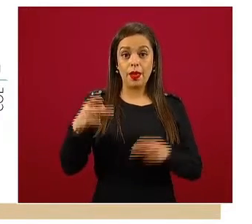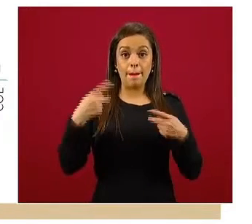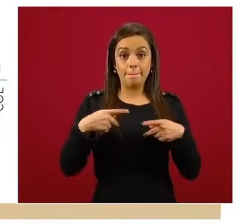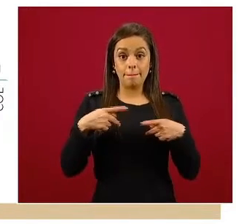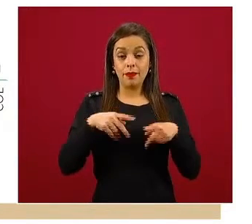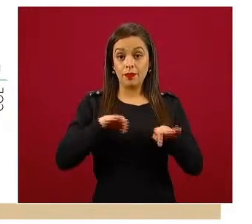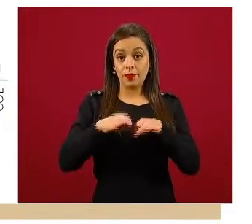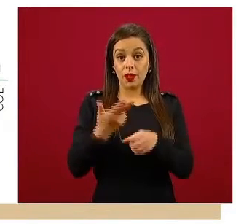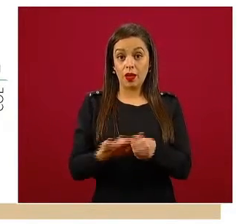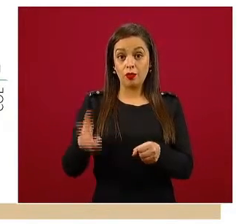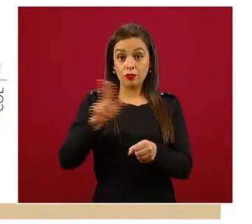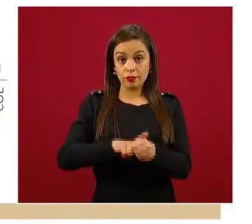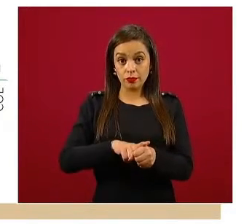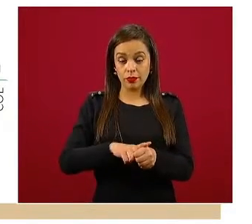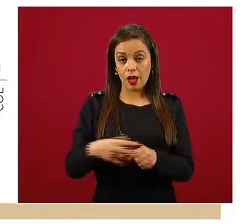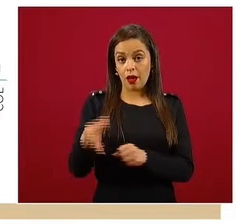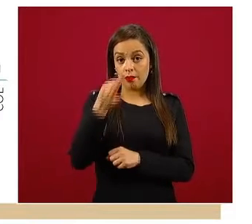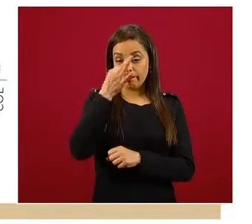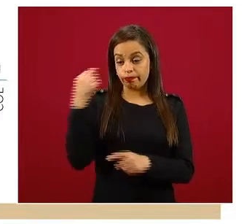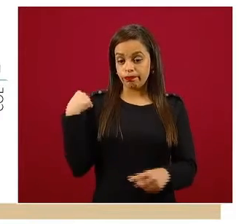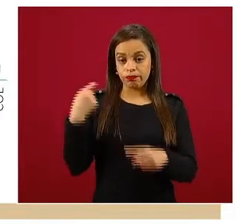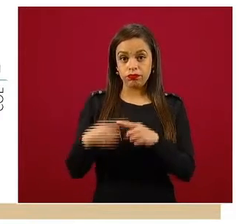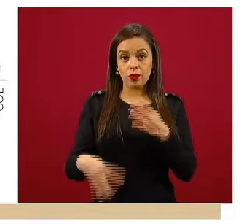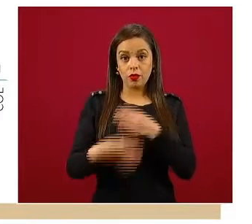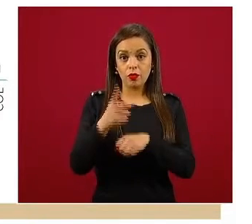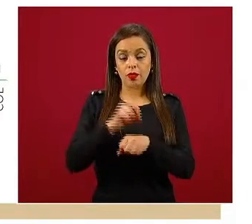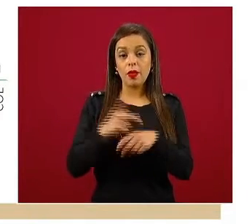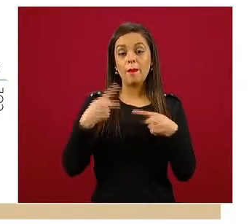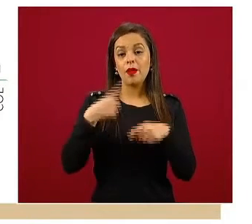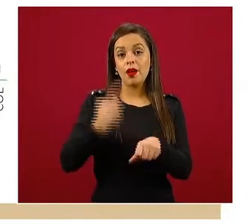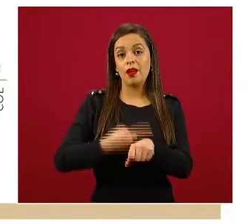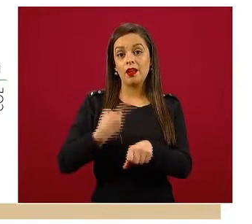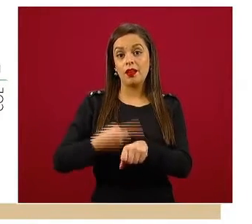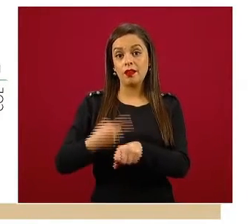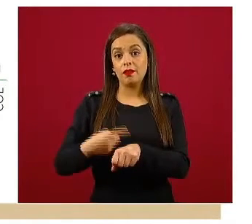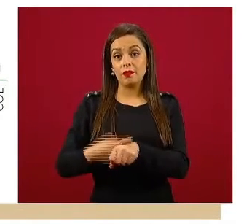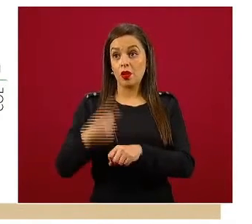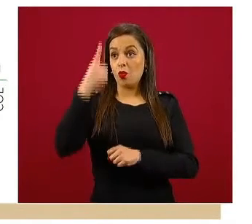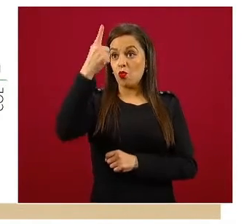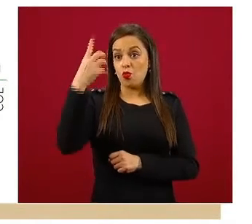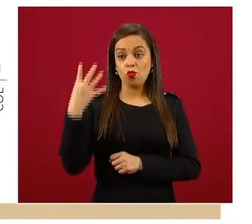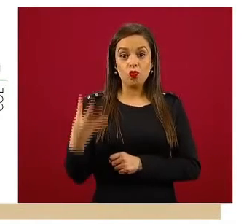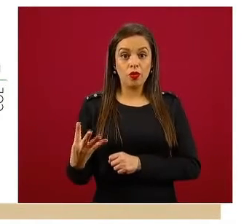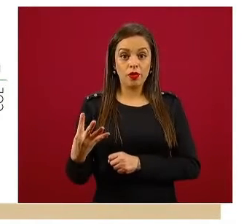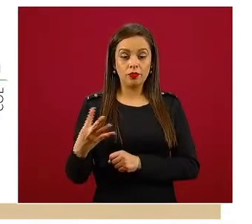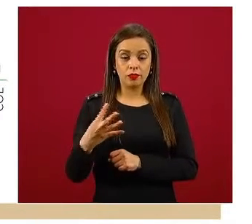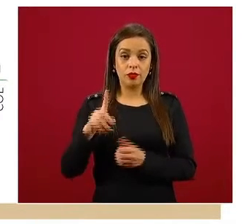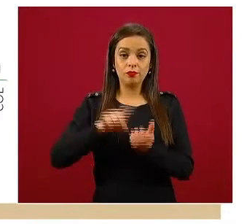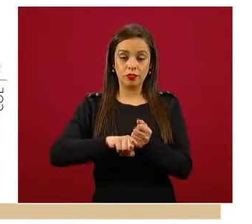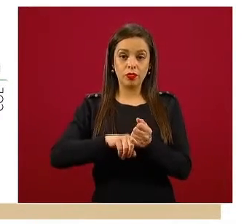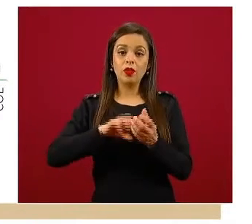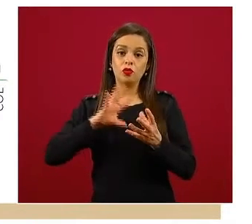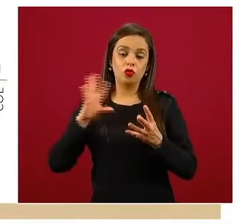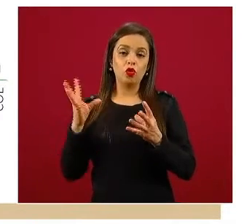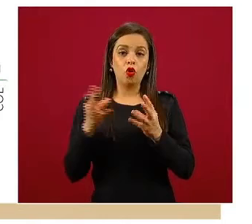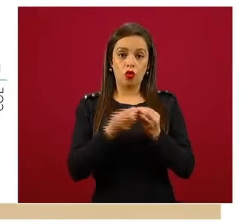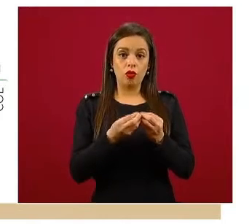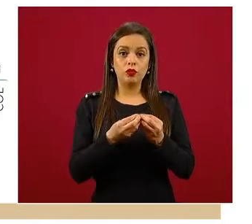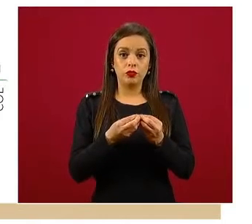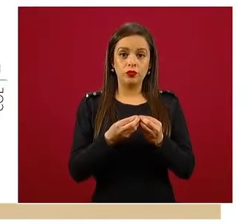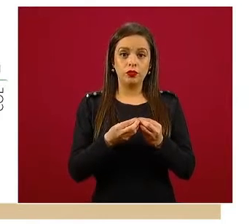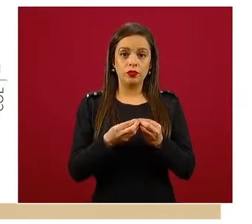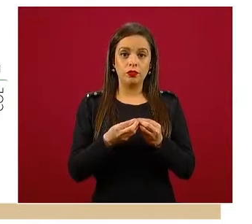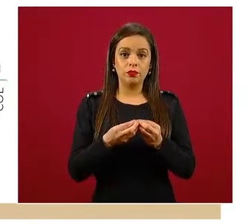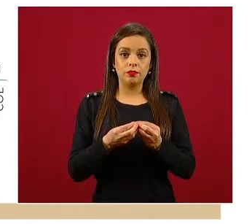ha enfermado en los últimos 14 días, son una cuarta parte de todos los que lo han hecho desde